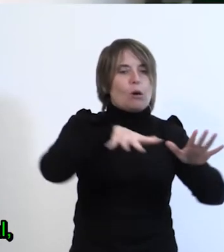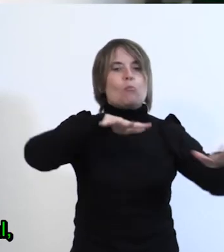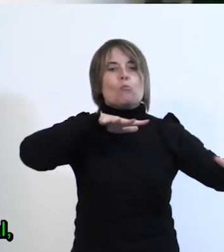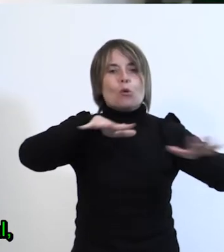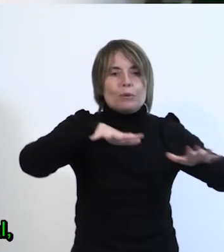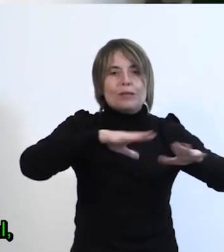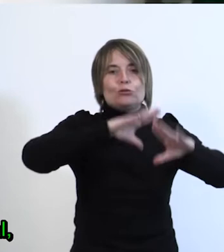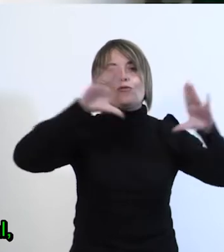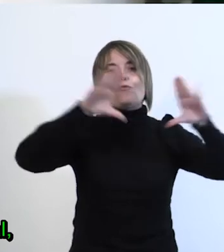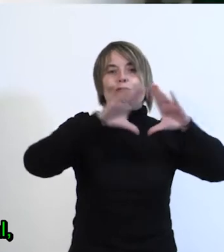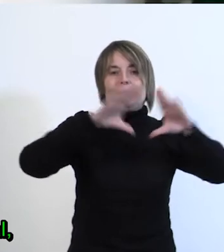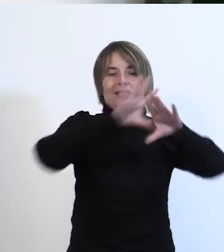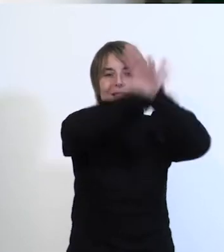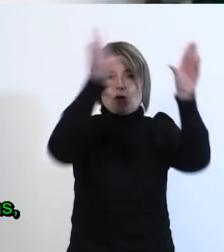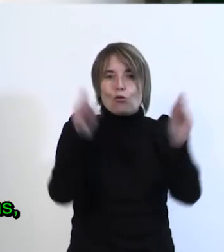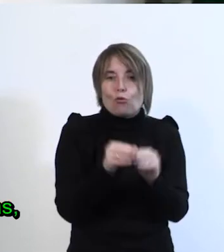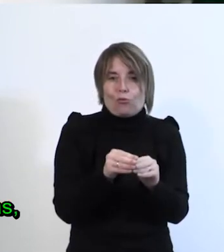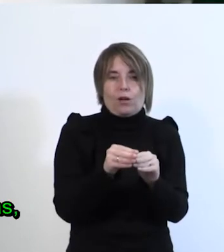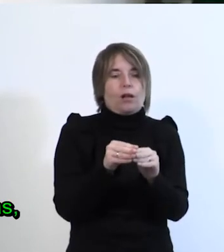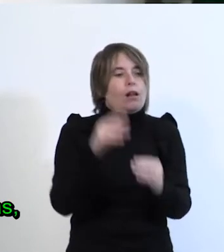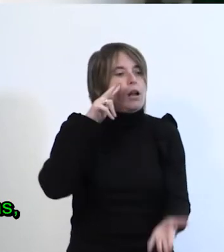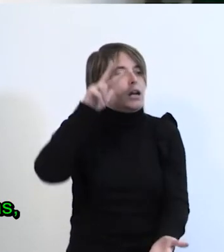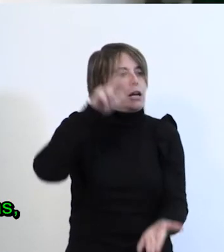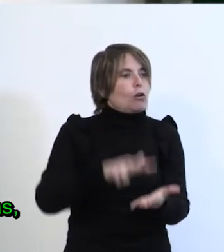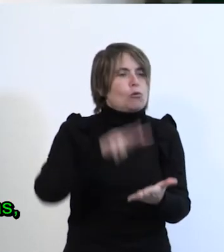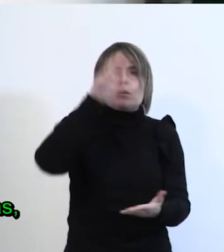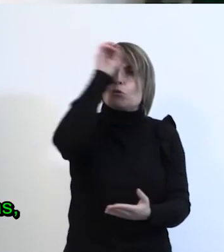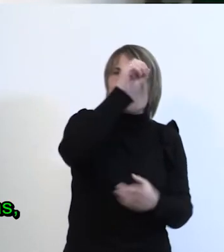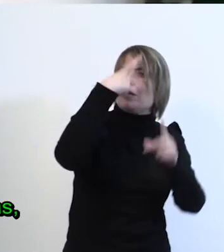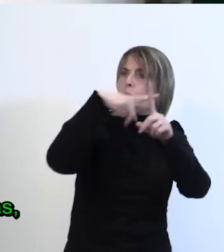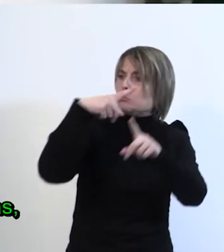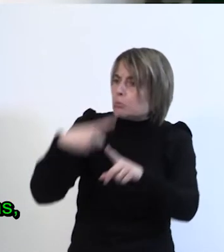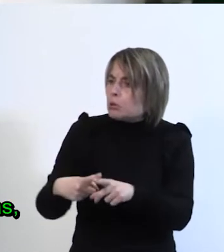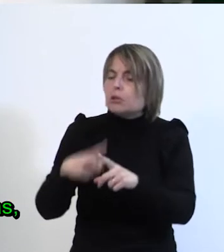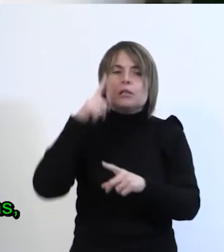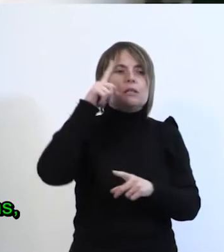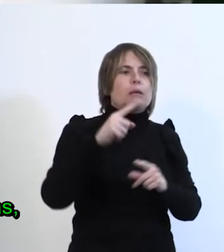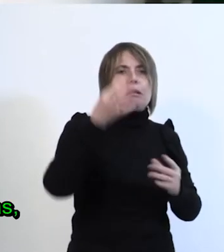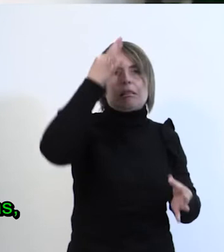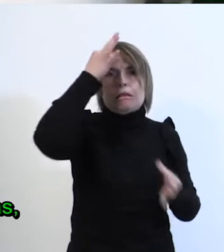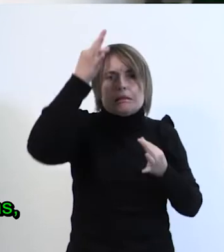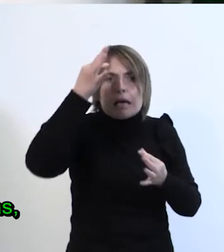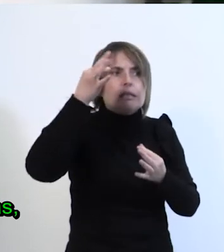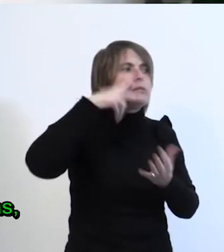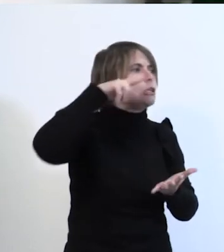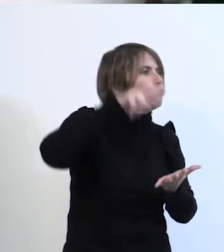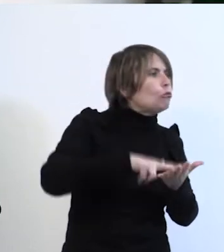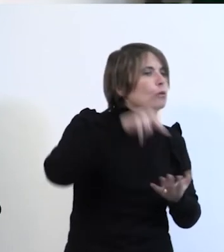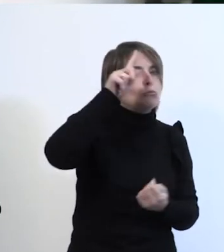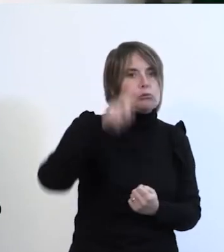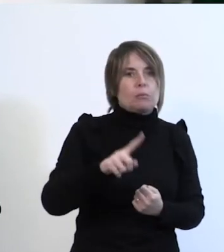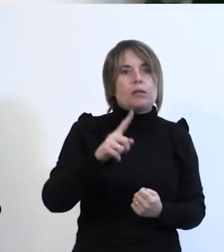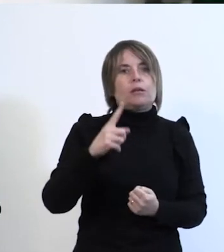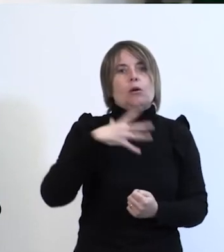movimiento feminista global, reconozcamos nuestras diferencias, reconozcamos los matices